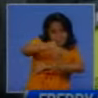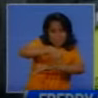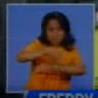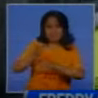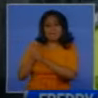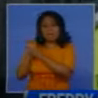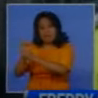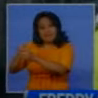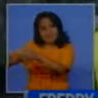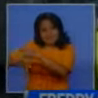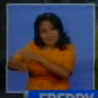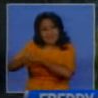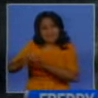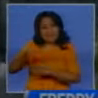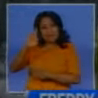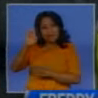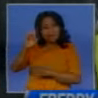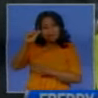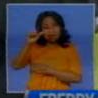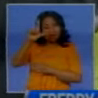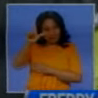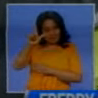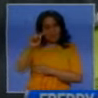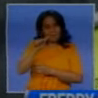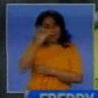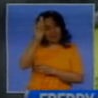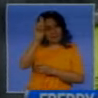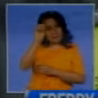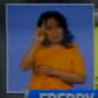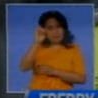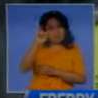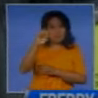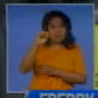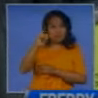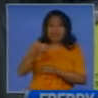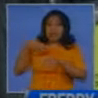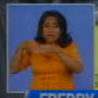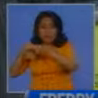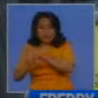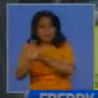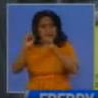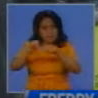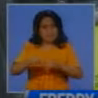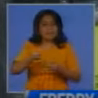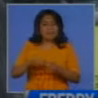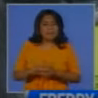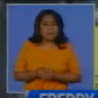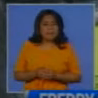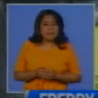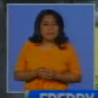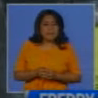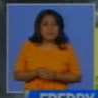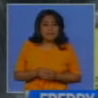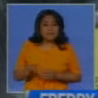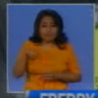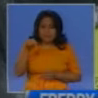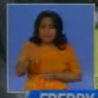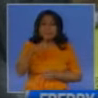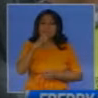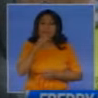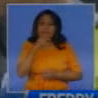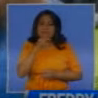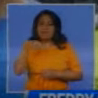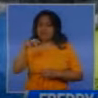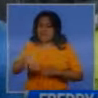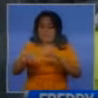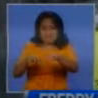la Real Audiencia y este de la Avenida Amazonas, es un acceso general. Este acceso es para absolutamente todas las localidades